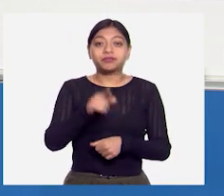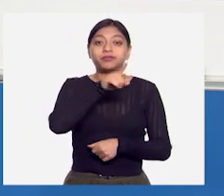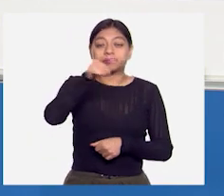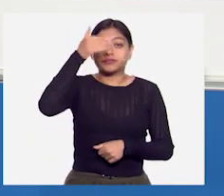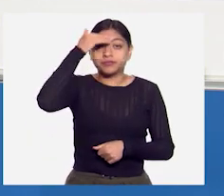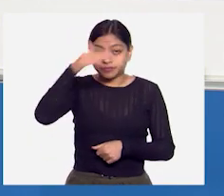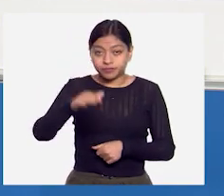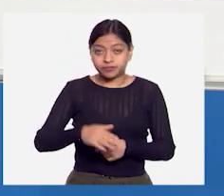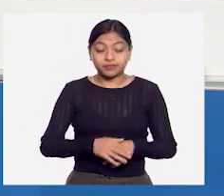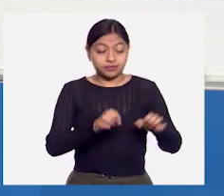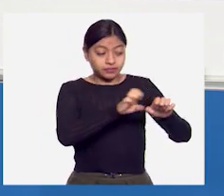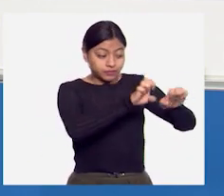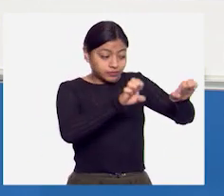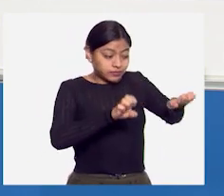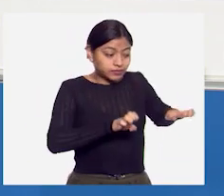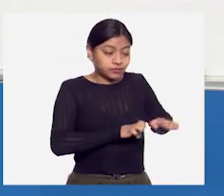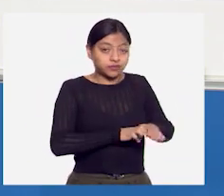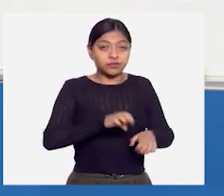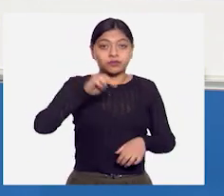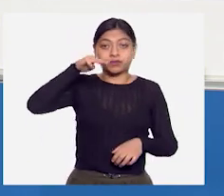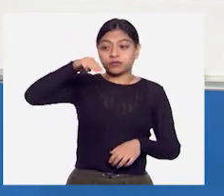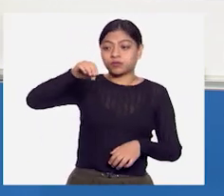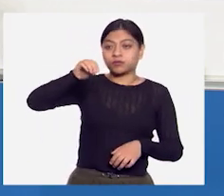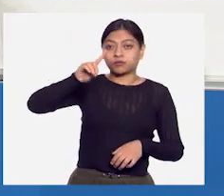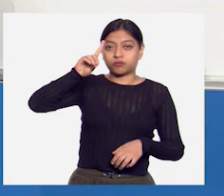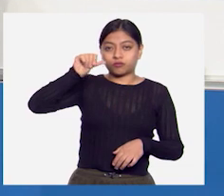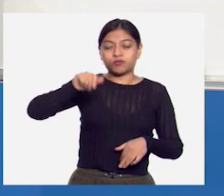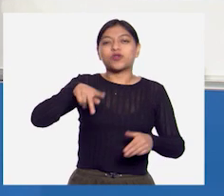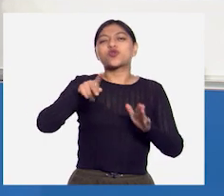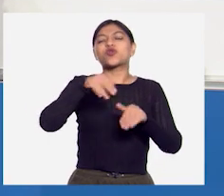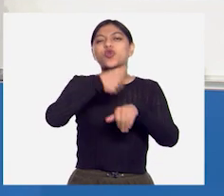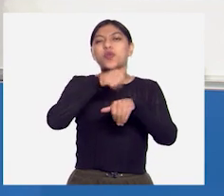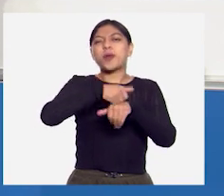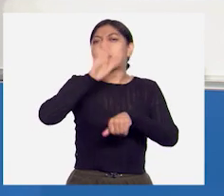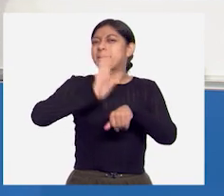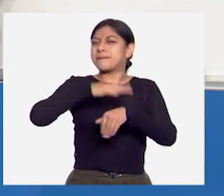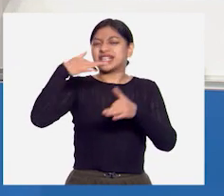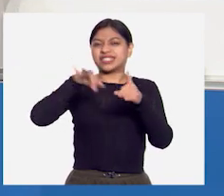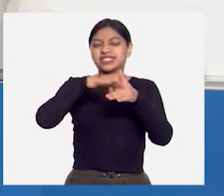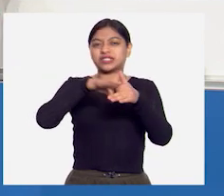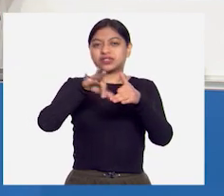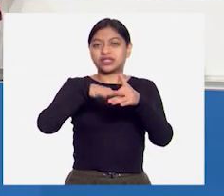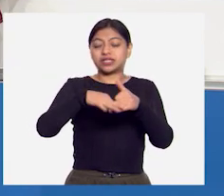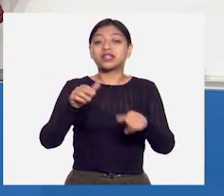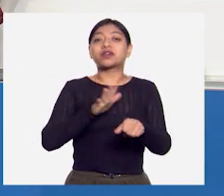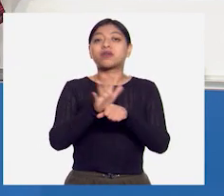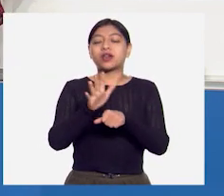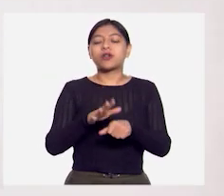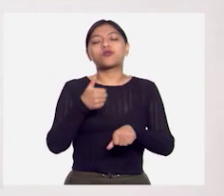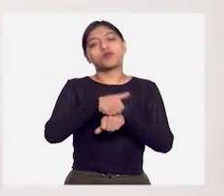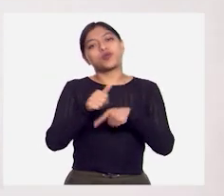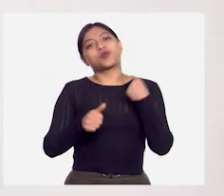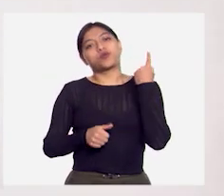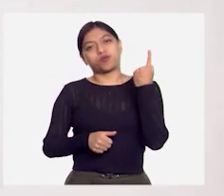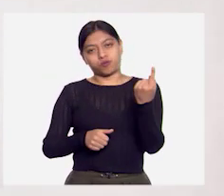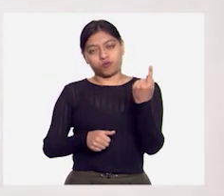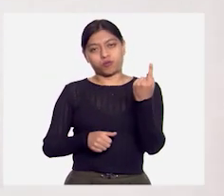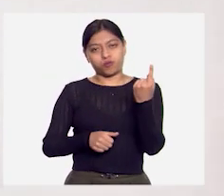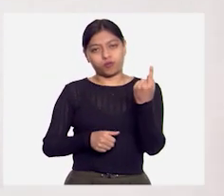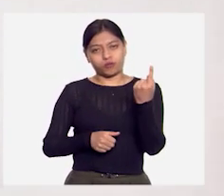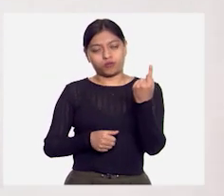para el primer equipo la moda es 1. Aquí vamos a tener la moda.